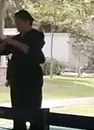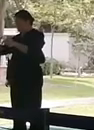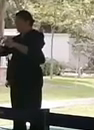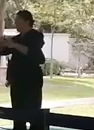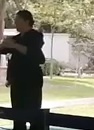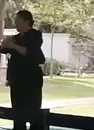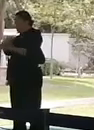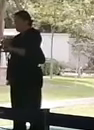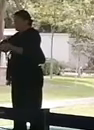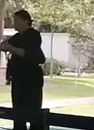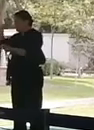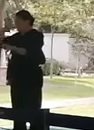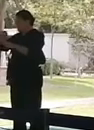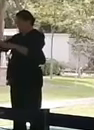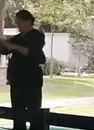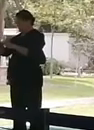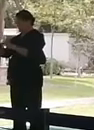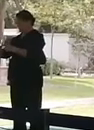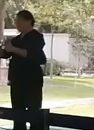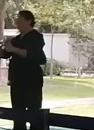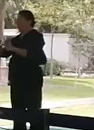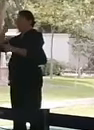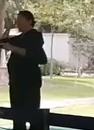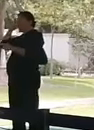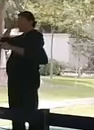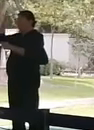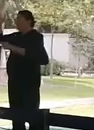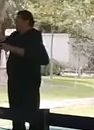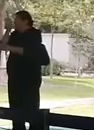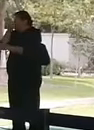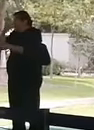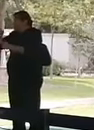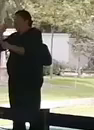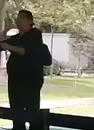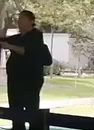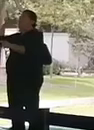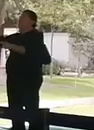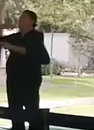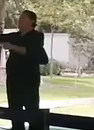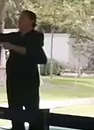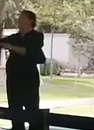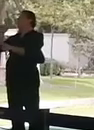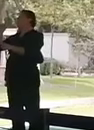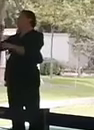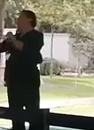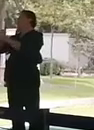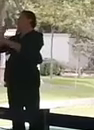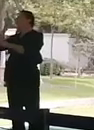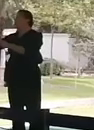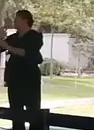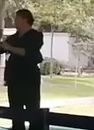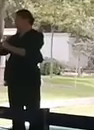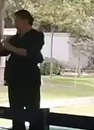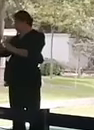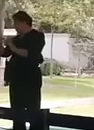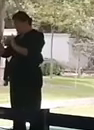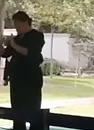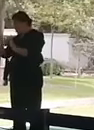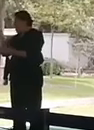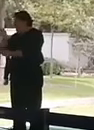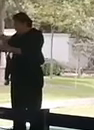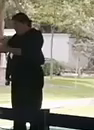el futuro, y viene pronto, no viene en 20 años, viene ahora, de